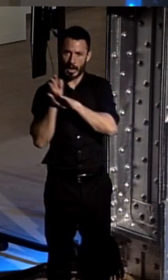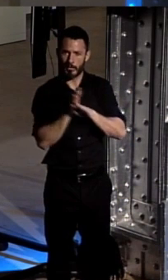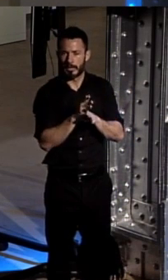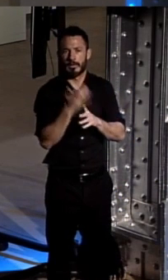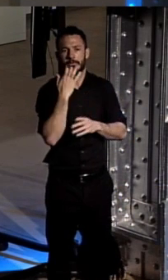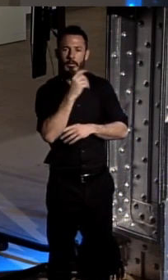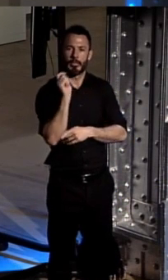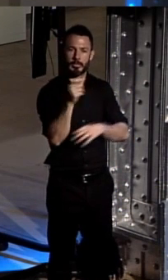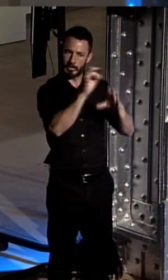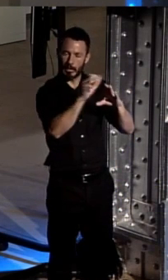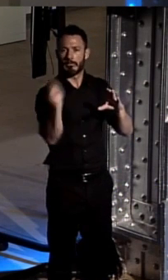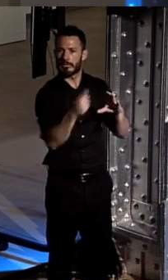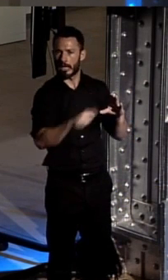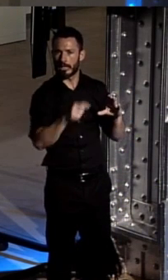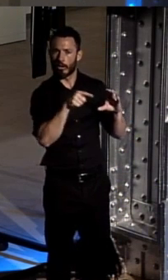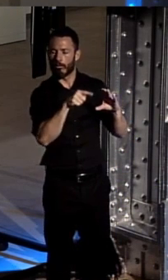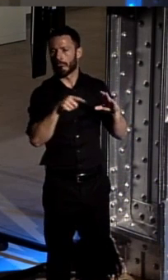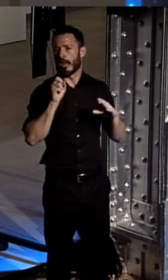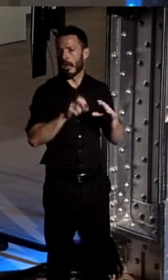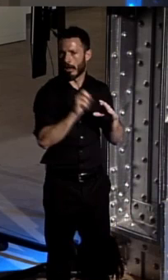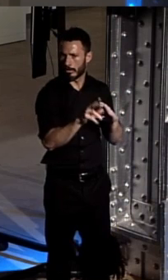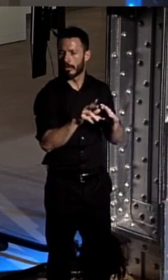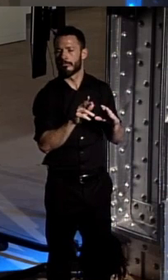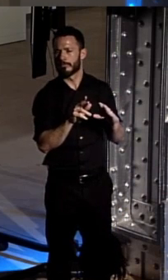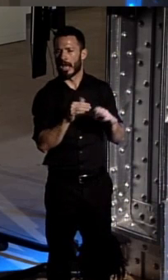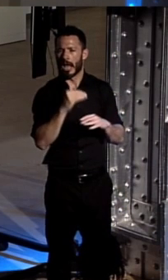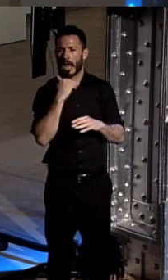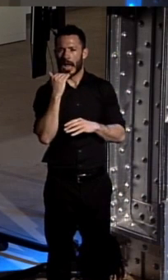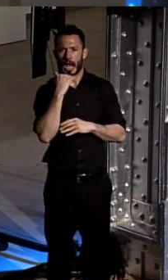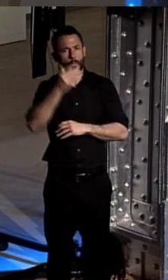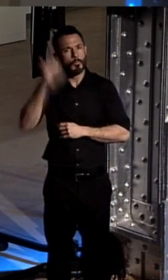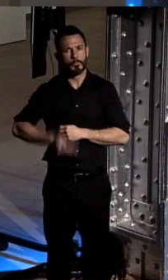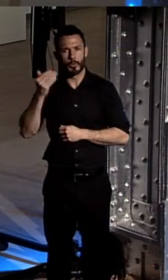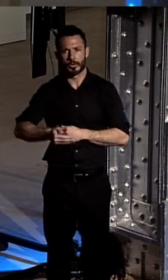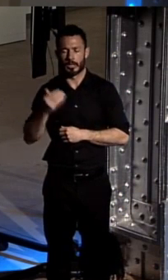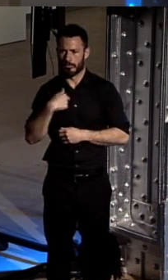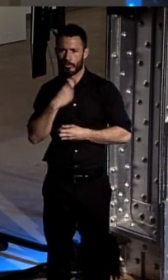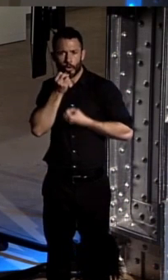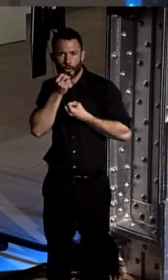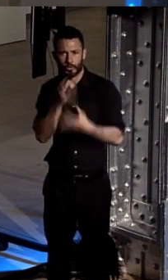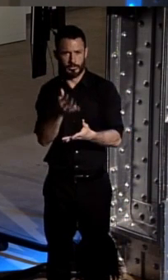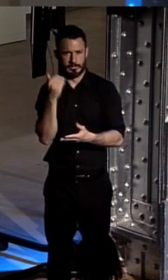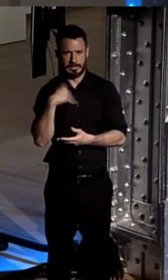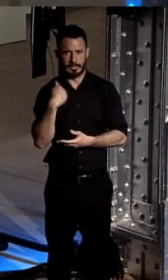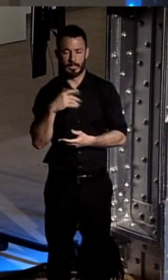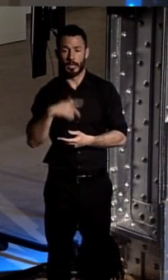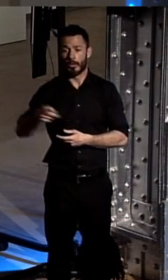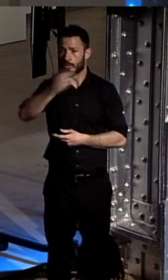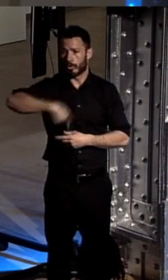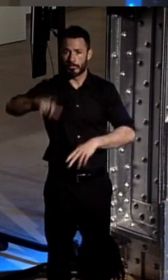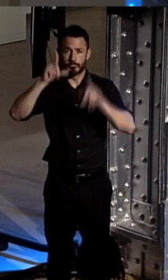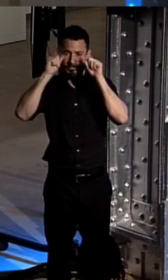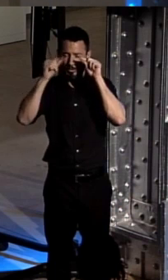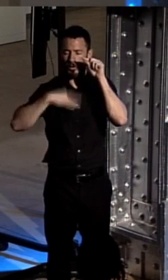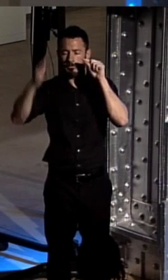esto sea imaginar caminar por sus casas, hay algo fundamental que yo conté al pasar, que es que ustedes pueden cerrar los ojos e